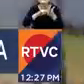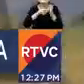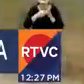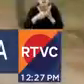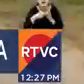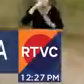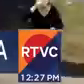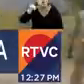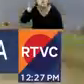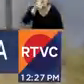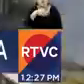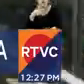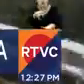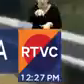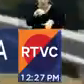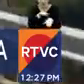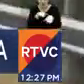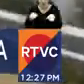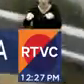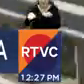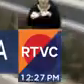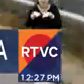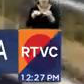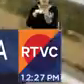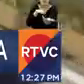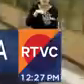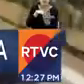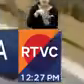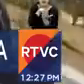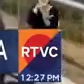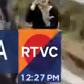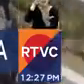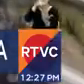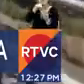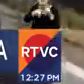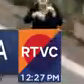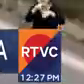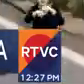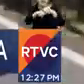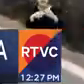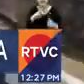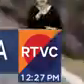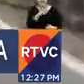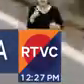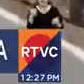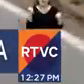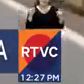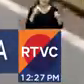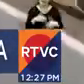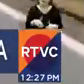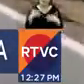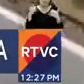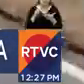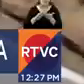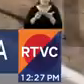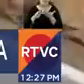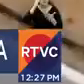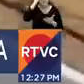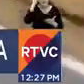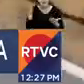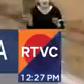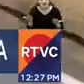puede adelantar. El hecho generó, por supuesto, indignación en las personas, quienes no dudaron en manifestar su molestia en los comentarios de la